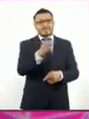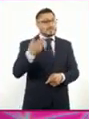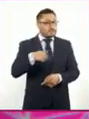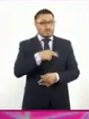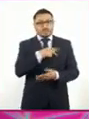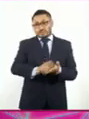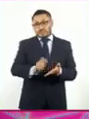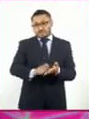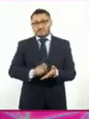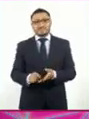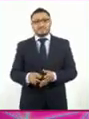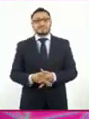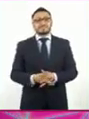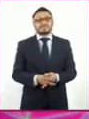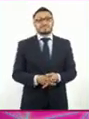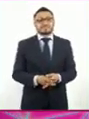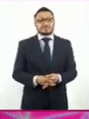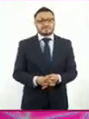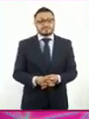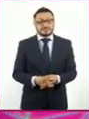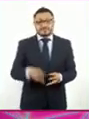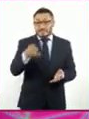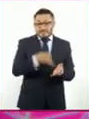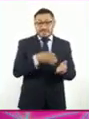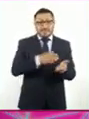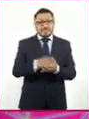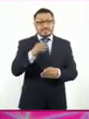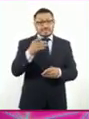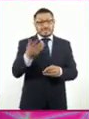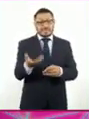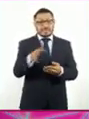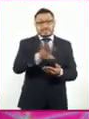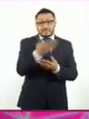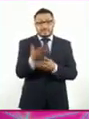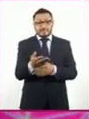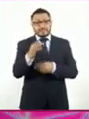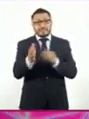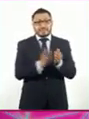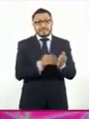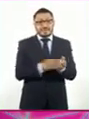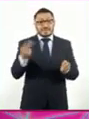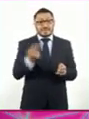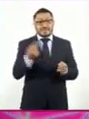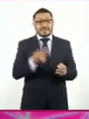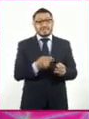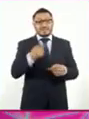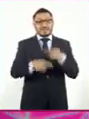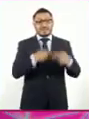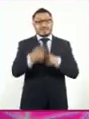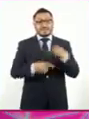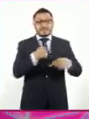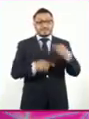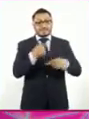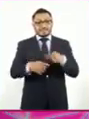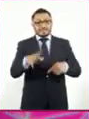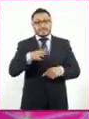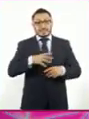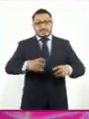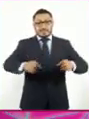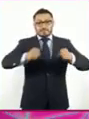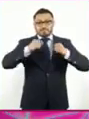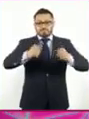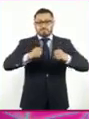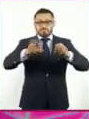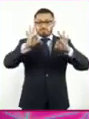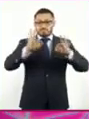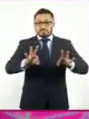escribimos. Para imprimir la cuadrícula en ambos lados del papel, es necesario que la rotativa esté ajustada con gran